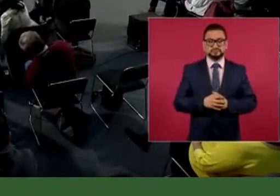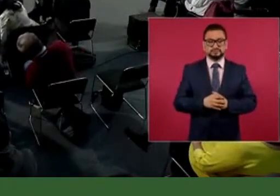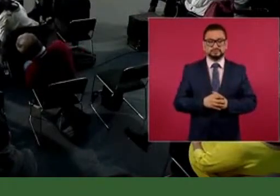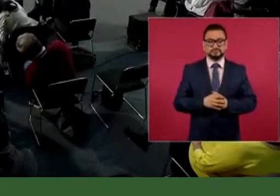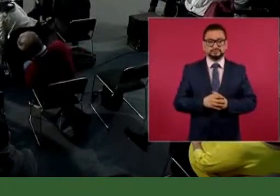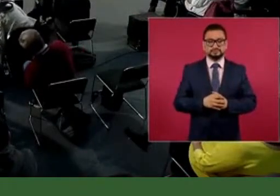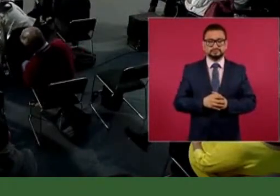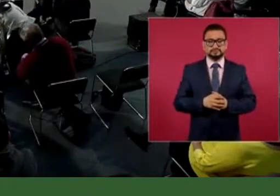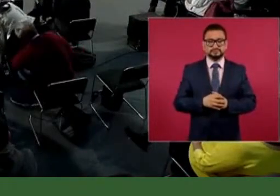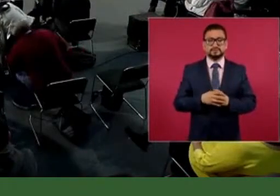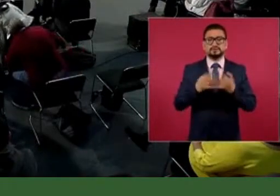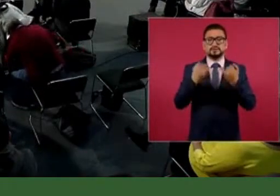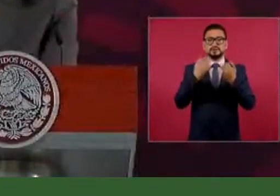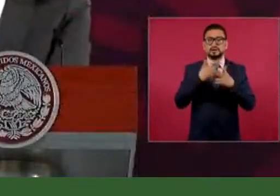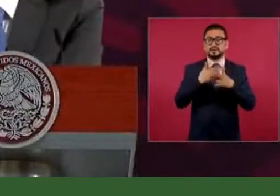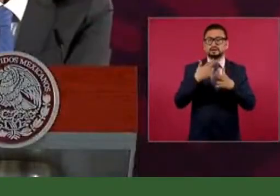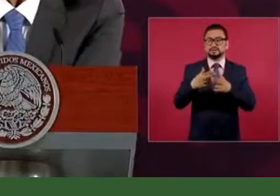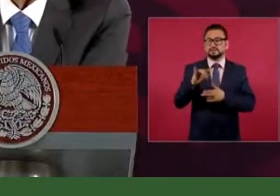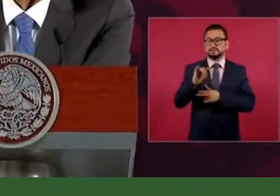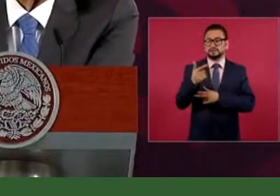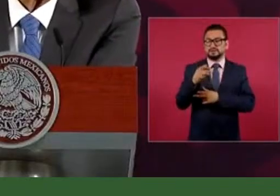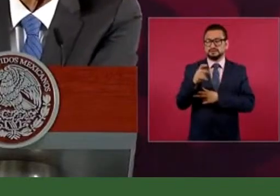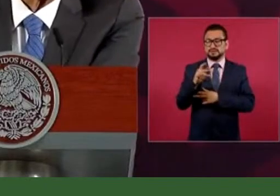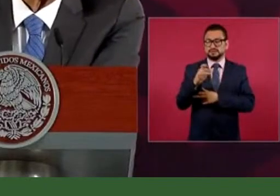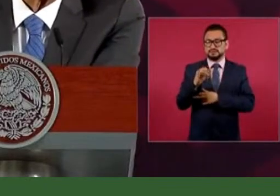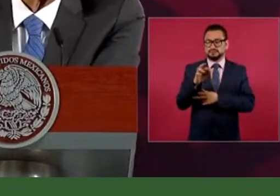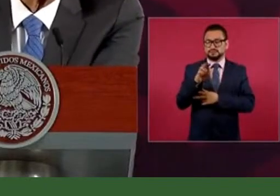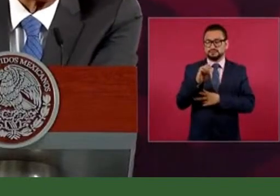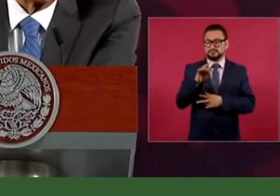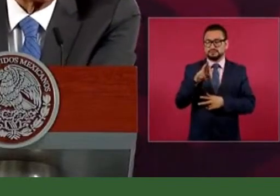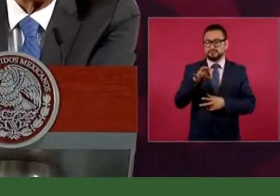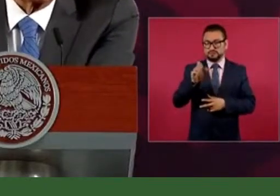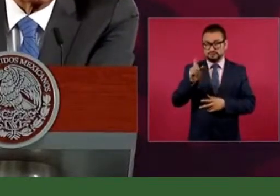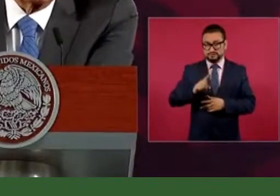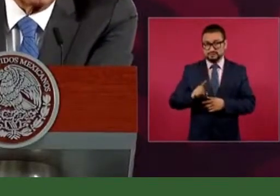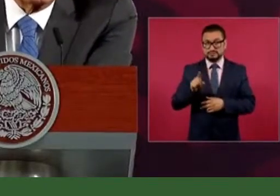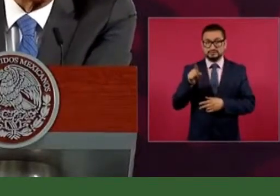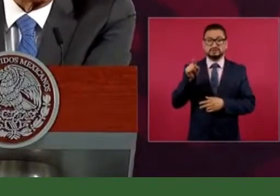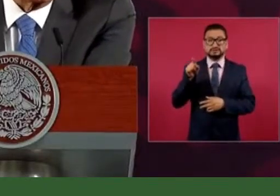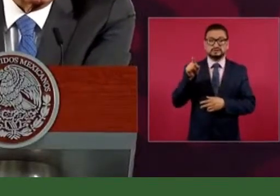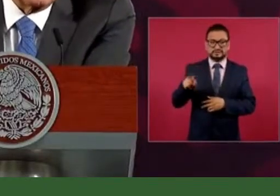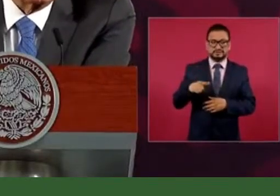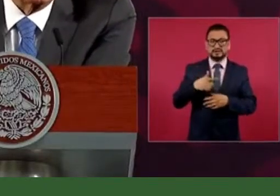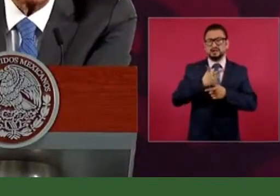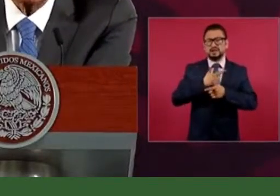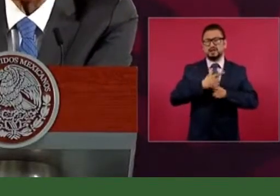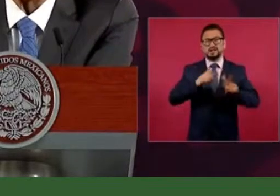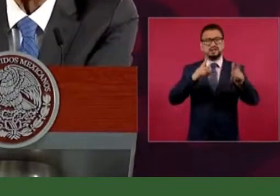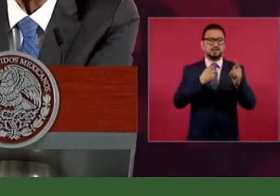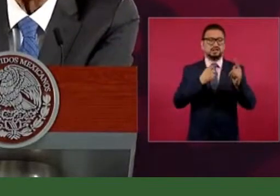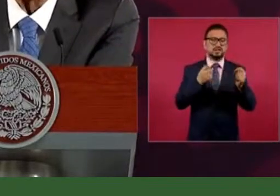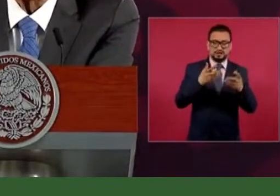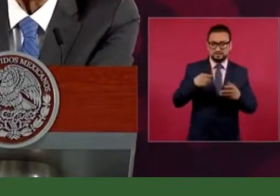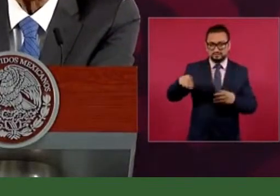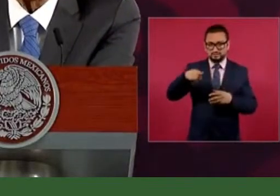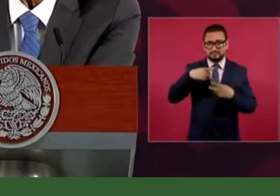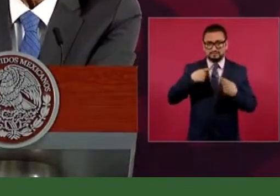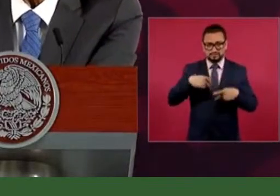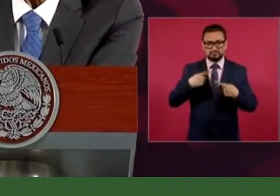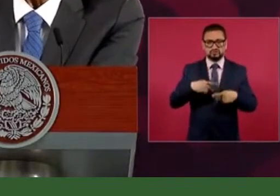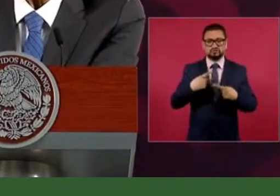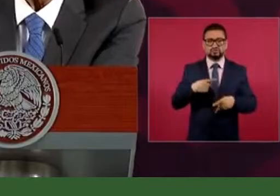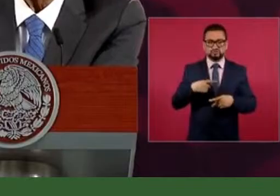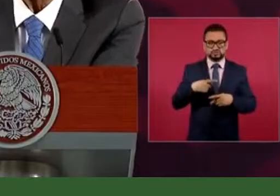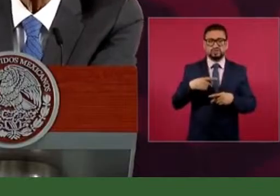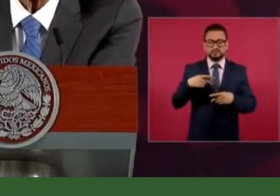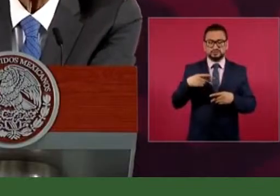Hasta Ignacio Ramírez, el nigromante, que era liberal, radical, fue